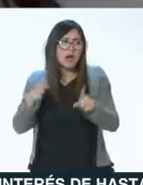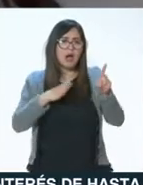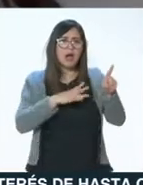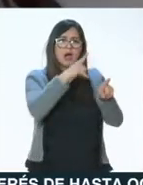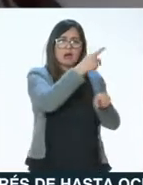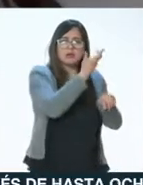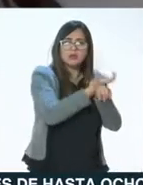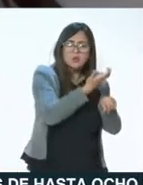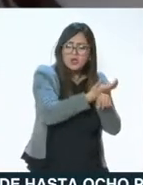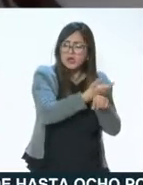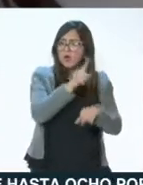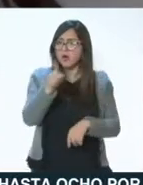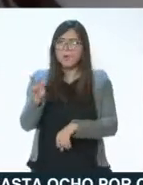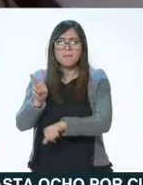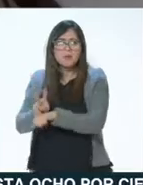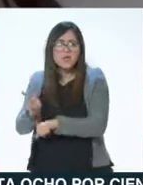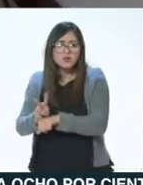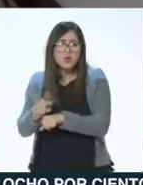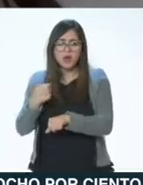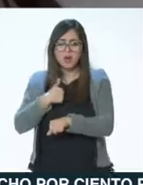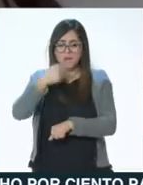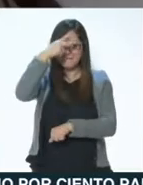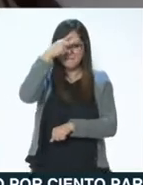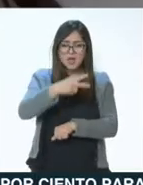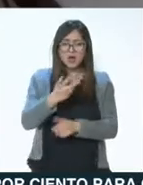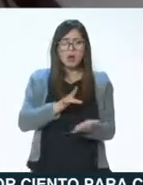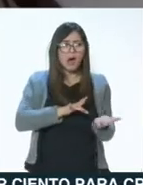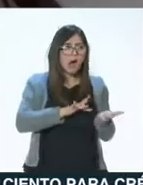quiero darle un apoyo ni siquiera